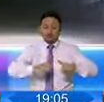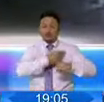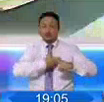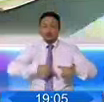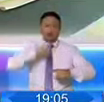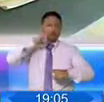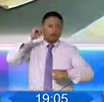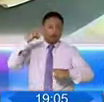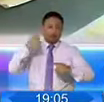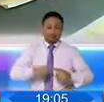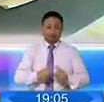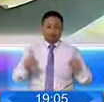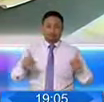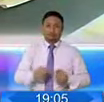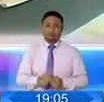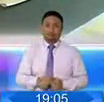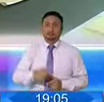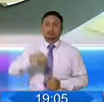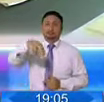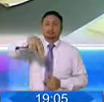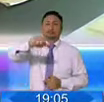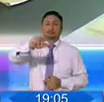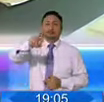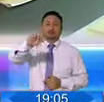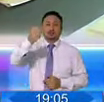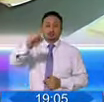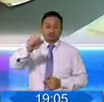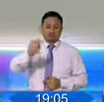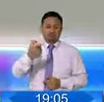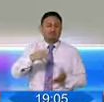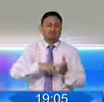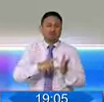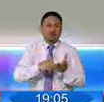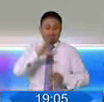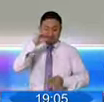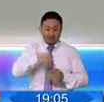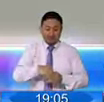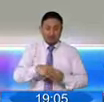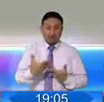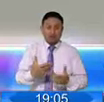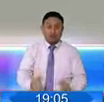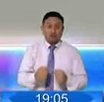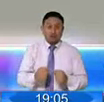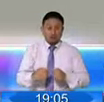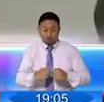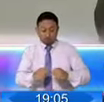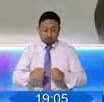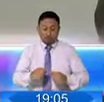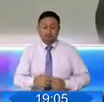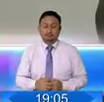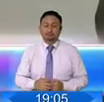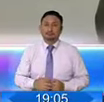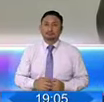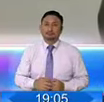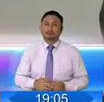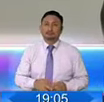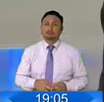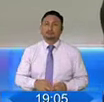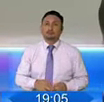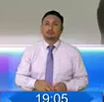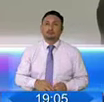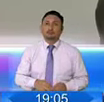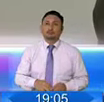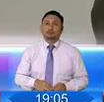Correa. Para Marco Navas, esto podría significar un remezón interno que puede ser positivo. Hubo un hábito más